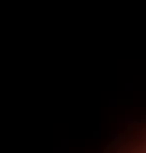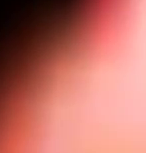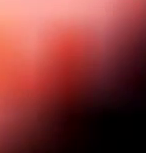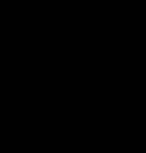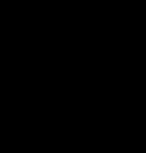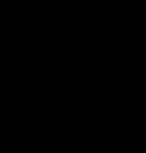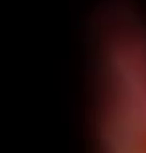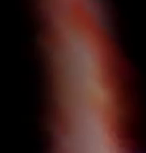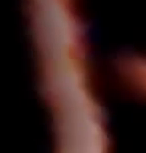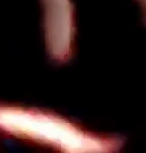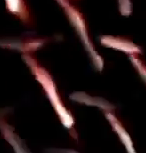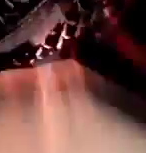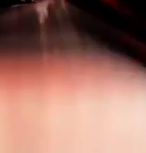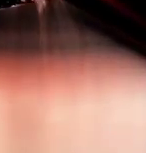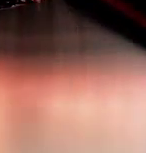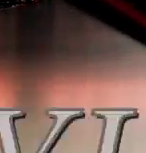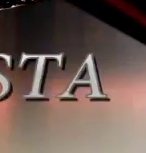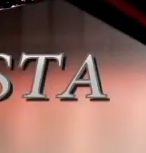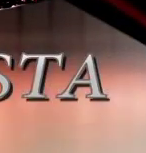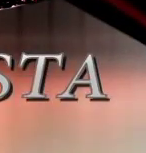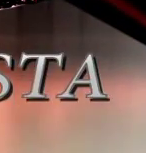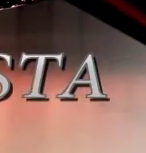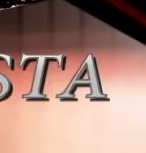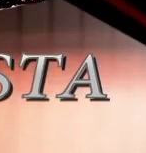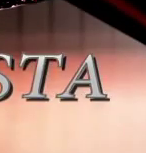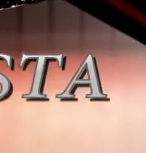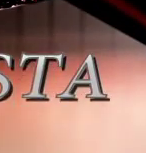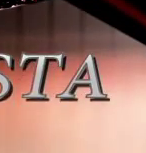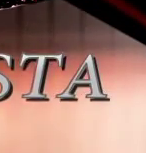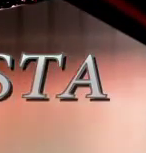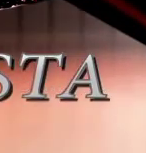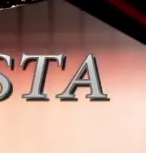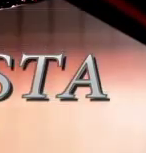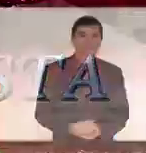esta mañana el viento